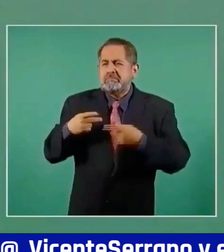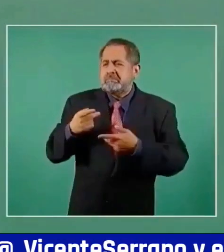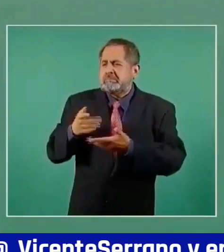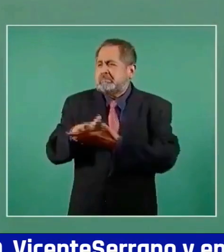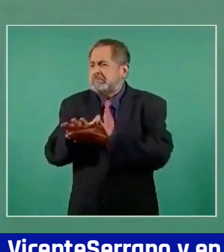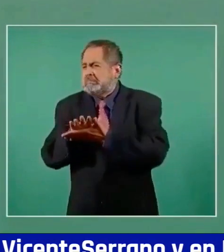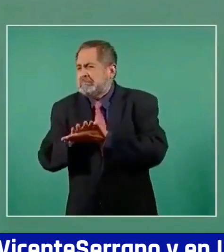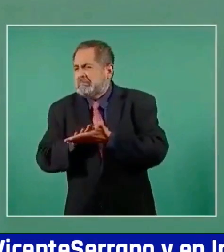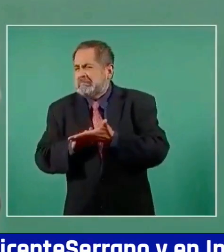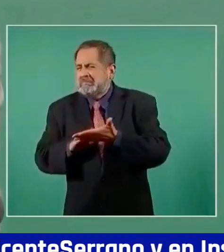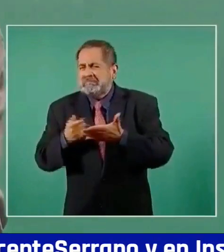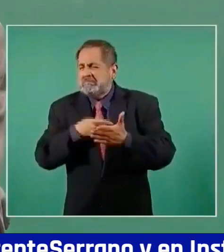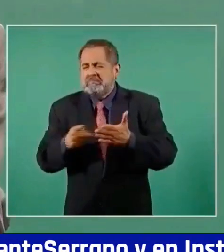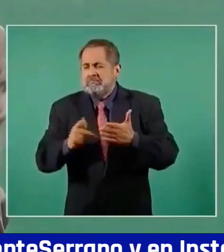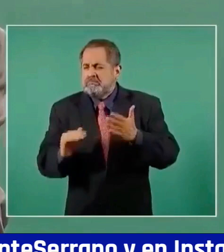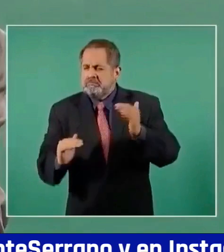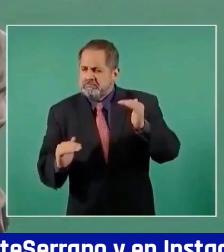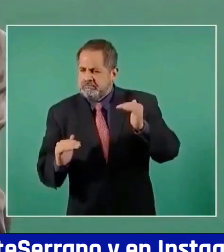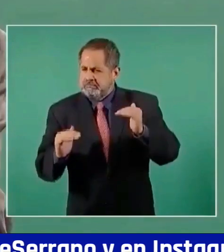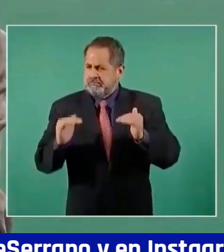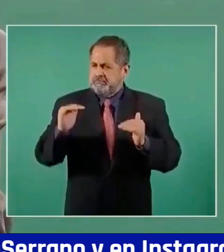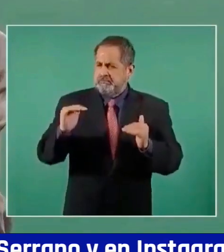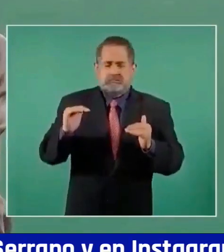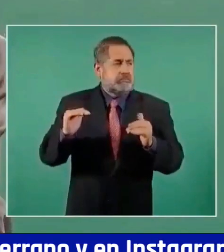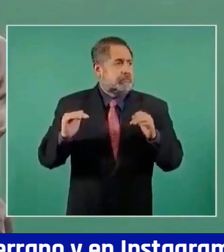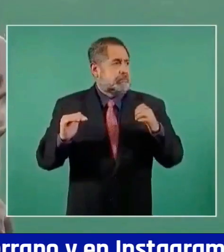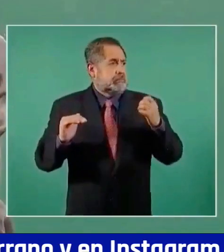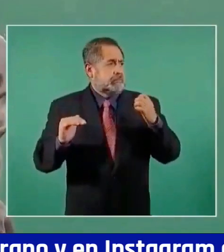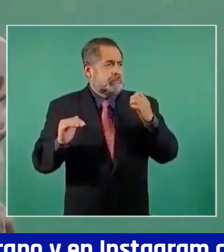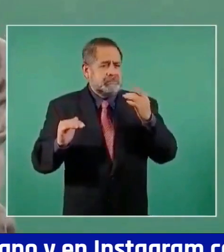opulencia, y en los últimos tiempos en México